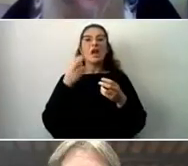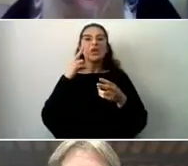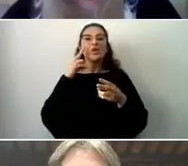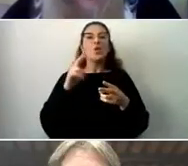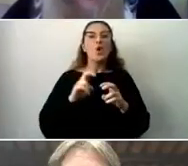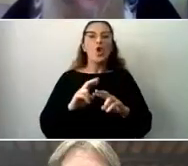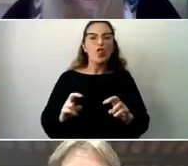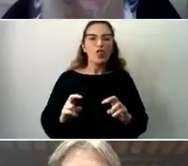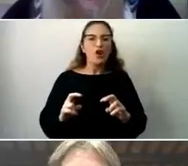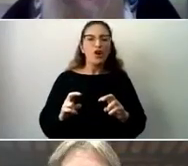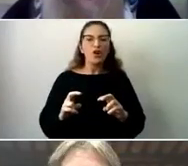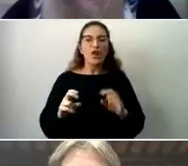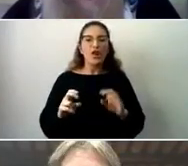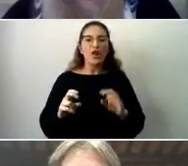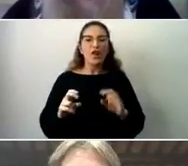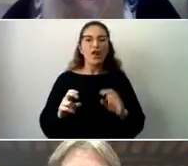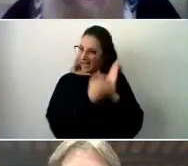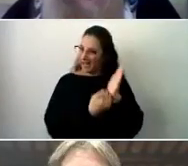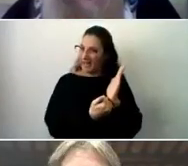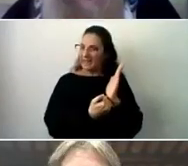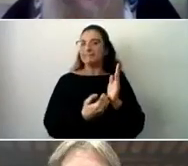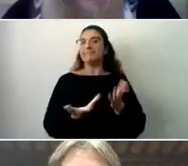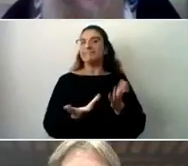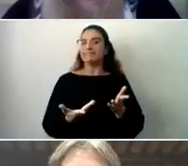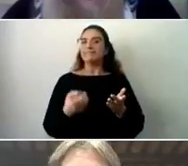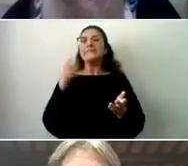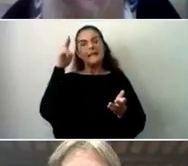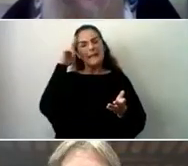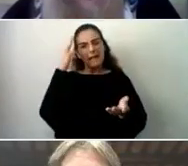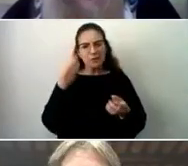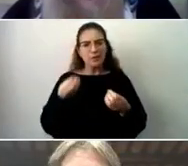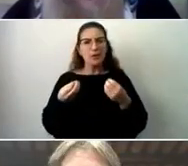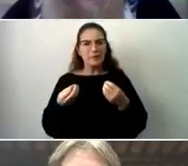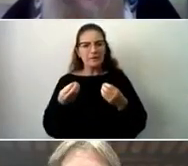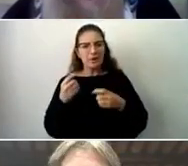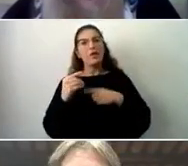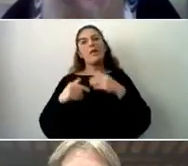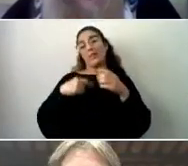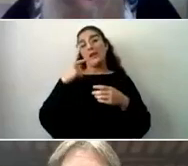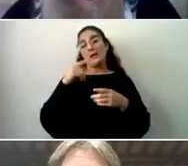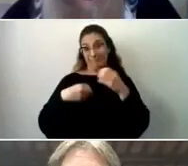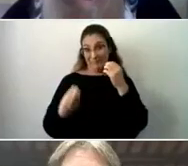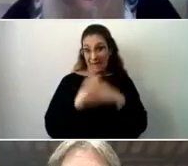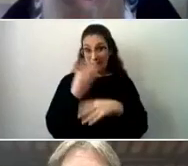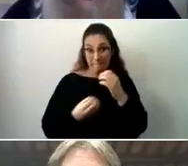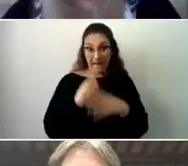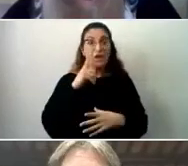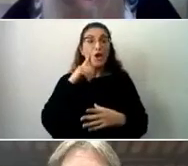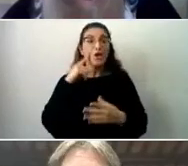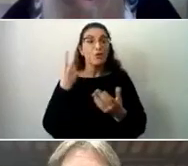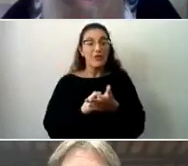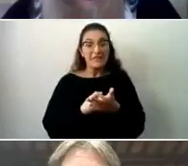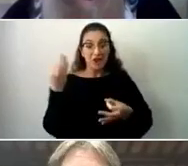convencionalidad. Este reconocimiento fue seguido con distintos fallos, como Aquino, Bisotti,